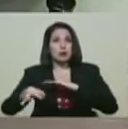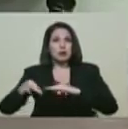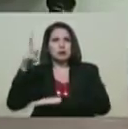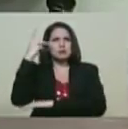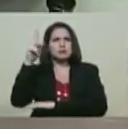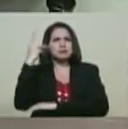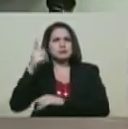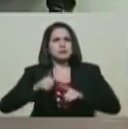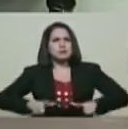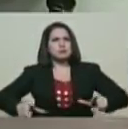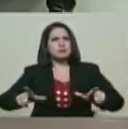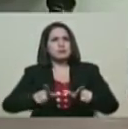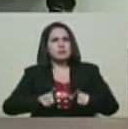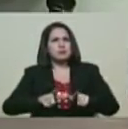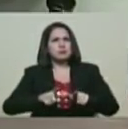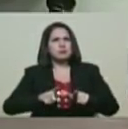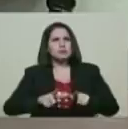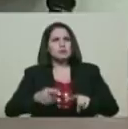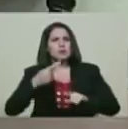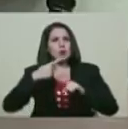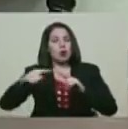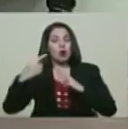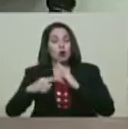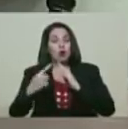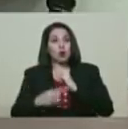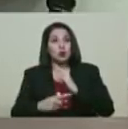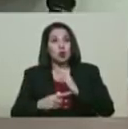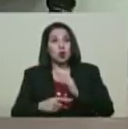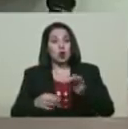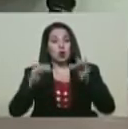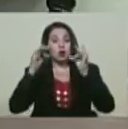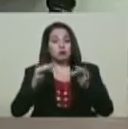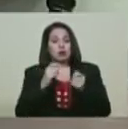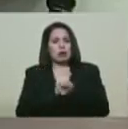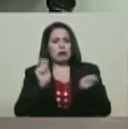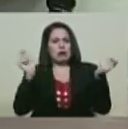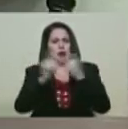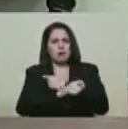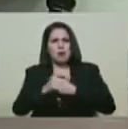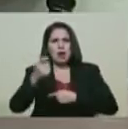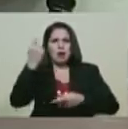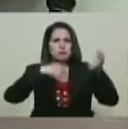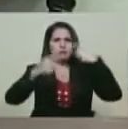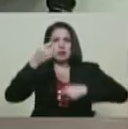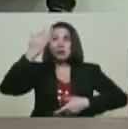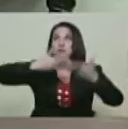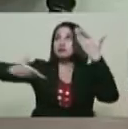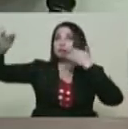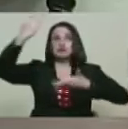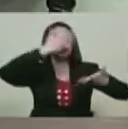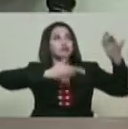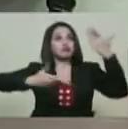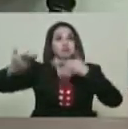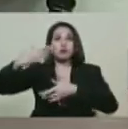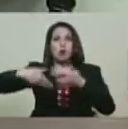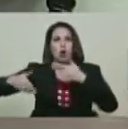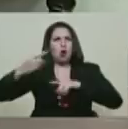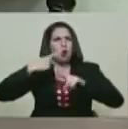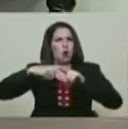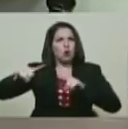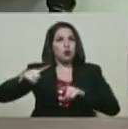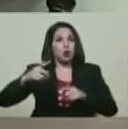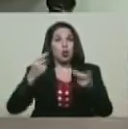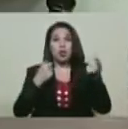regional. Y nos va a permitir afianzar la sustitución de importaciones que se necesitan en el campo de la